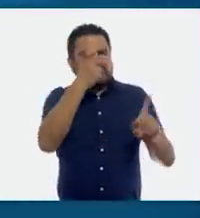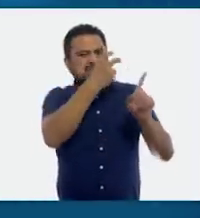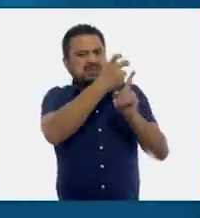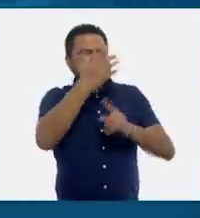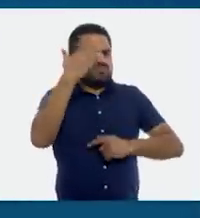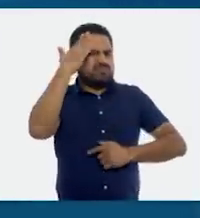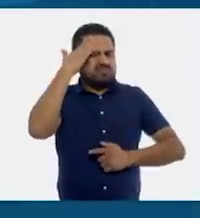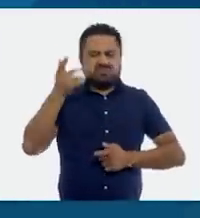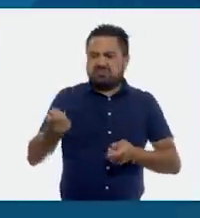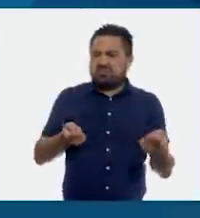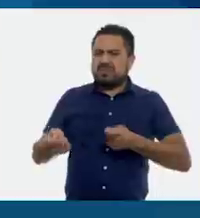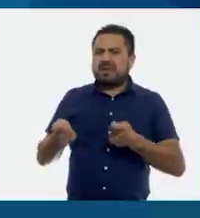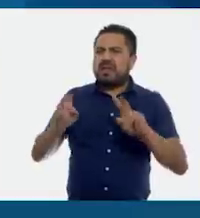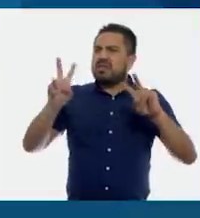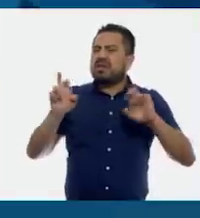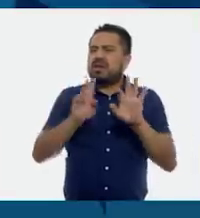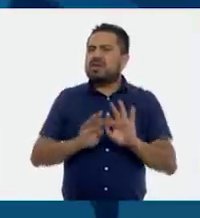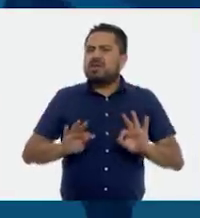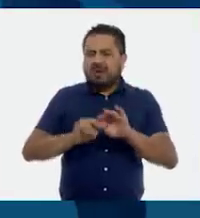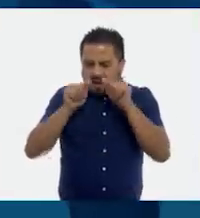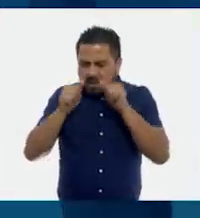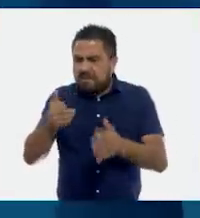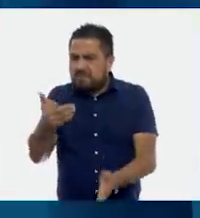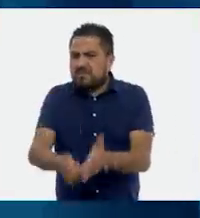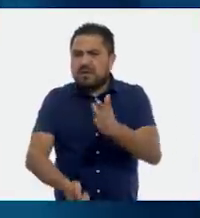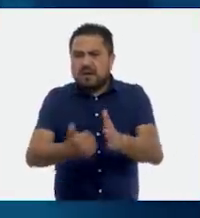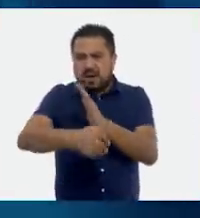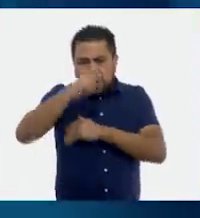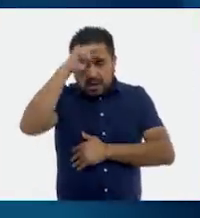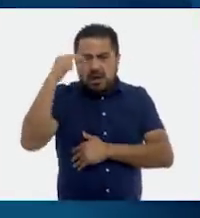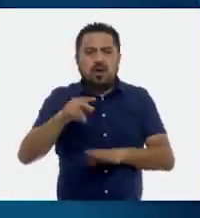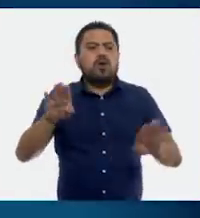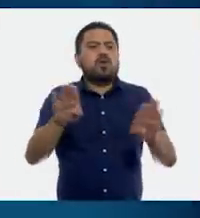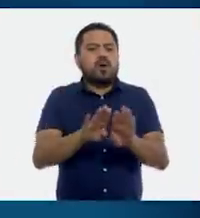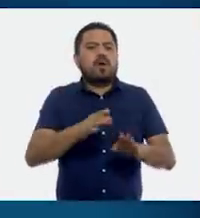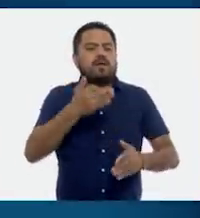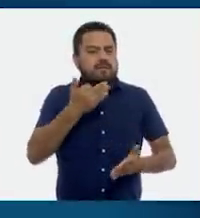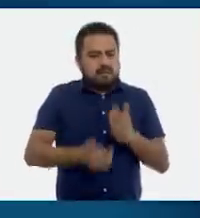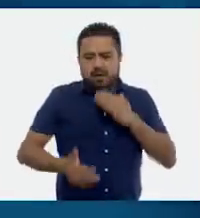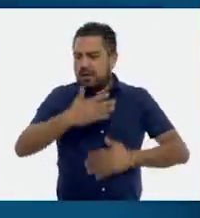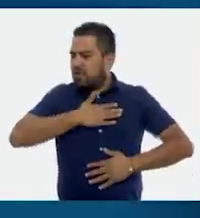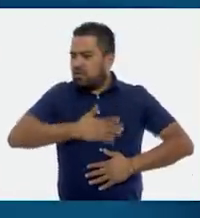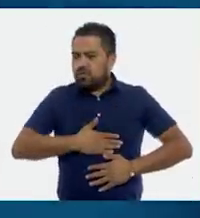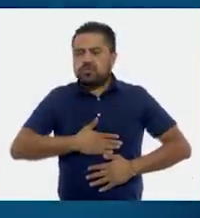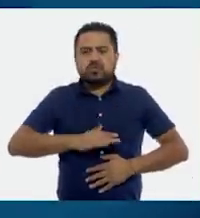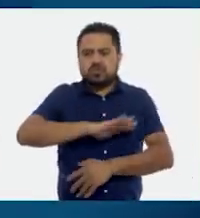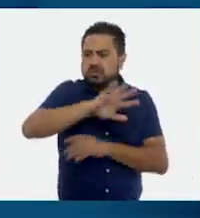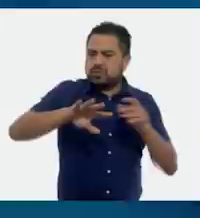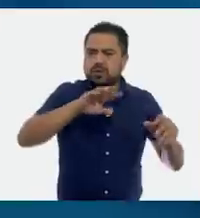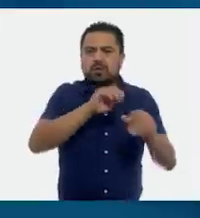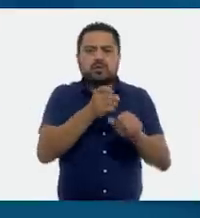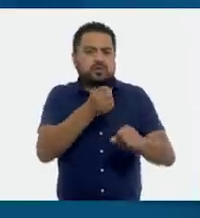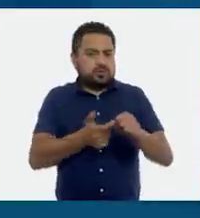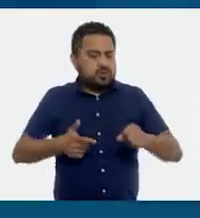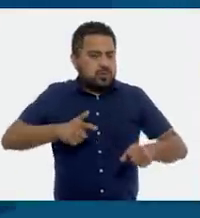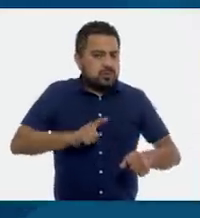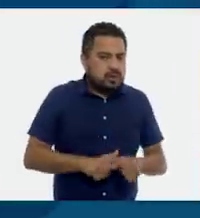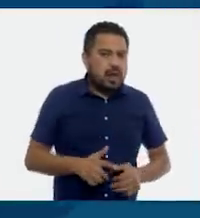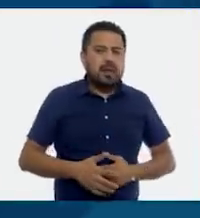régimen había dejado de lado temas fundamentales para México, como el ejercicio de la democracia y la justicia social.